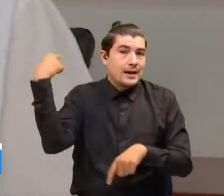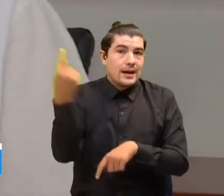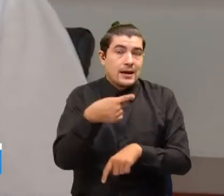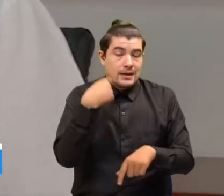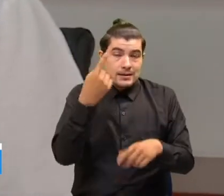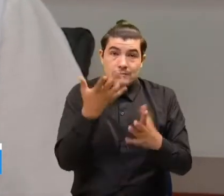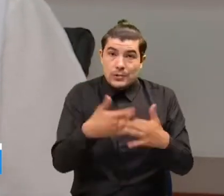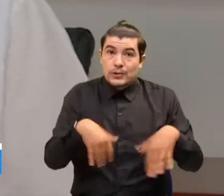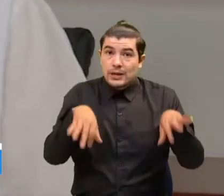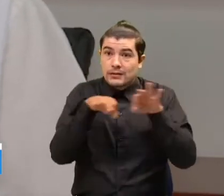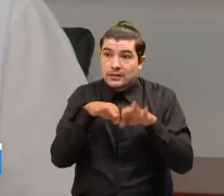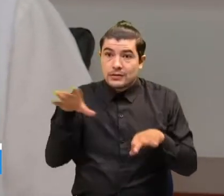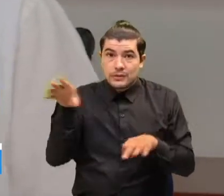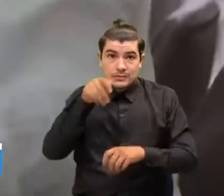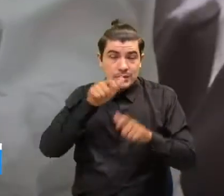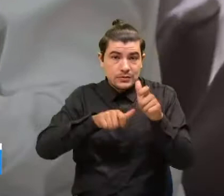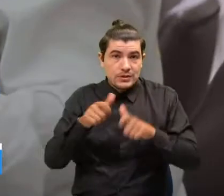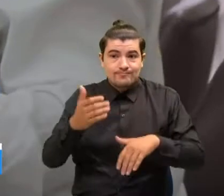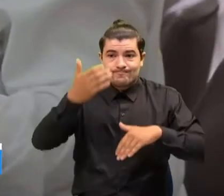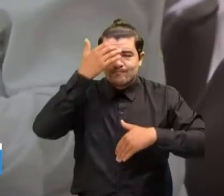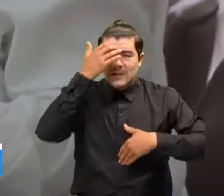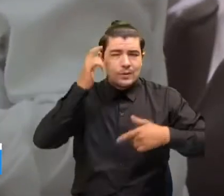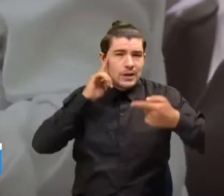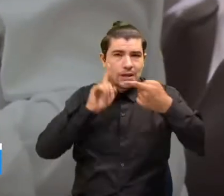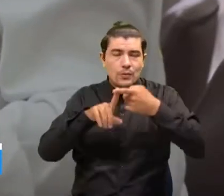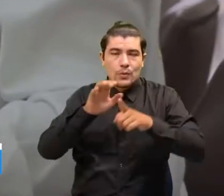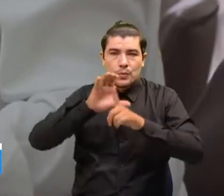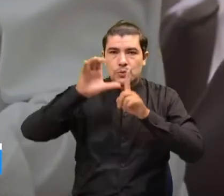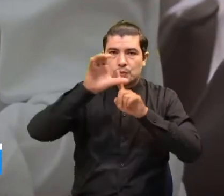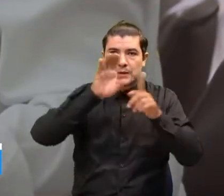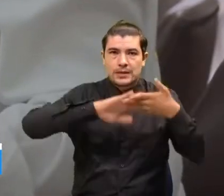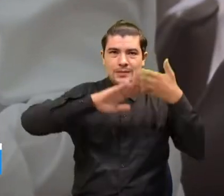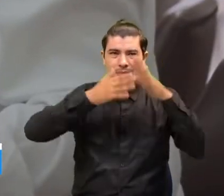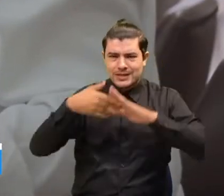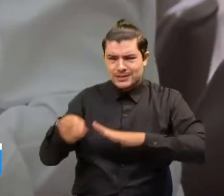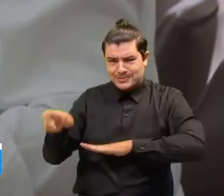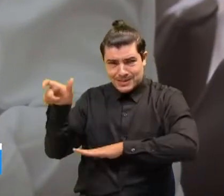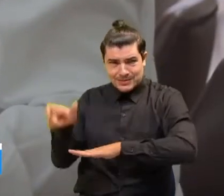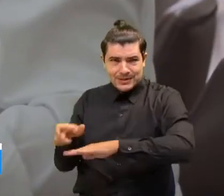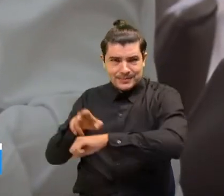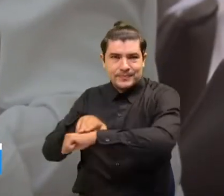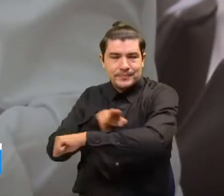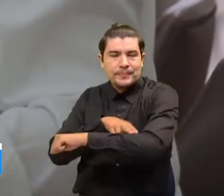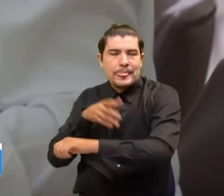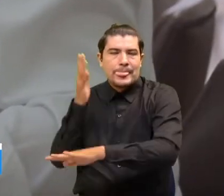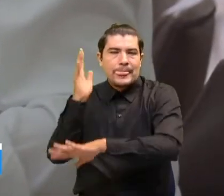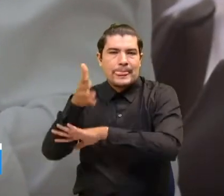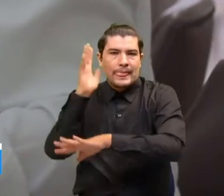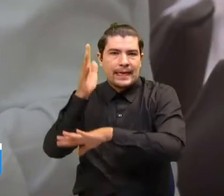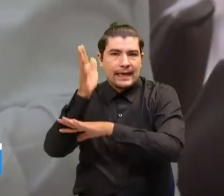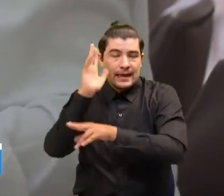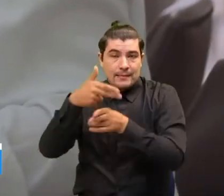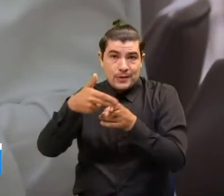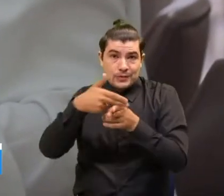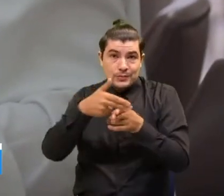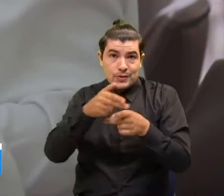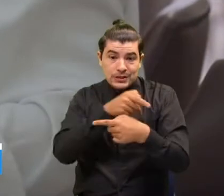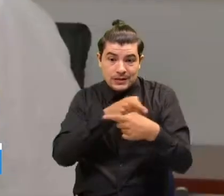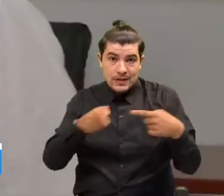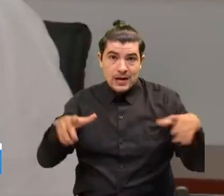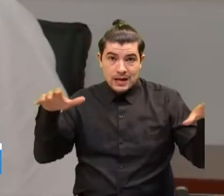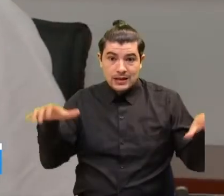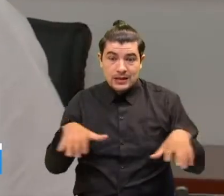conciencia y una cultura de paz. Además, el funcionario público habló sobre una de las tantas actividades que va a haber en esta Semana por la